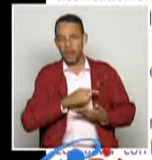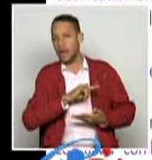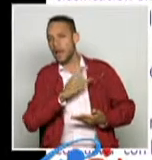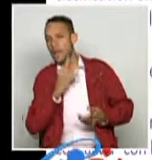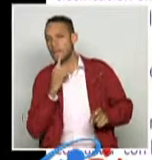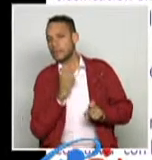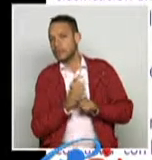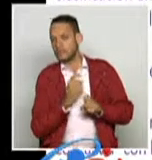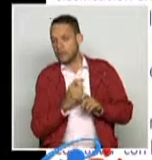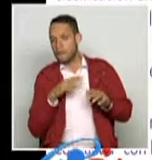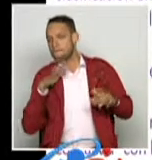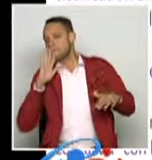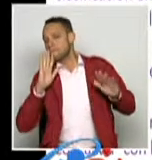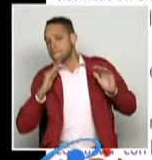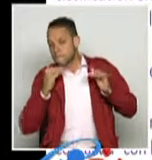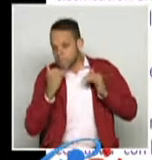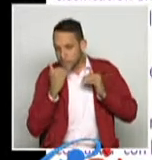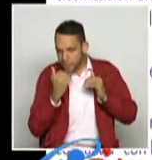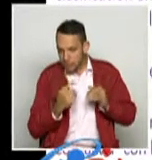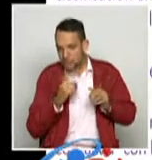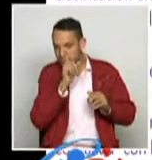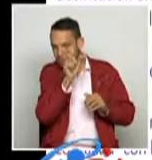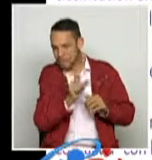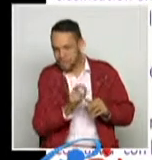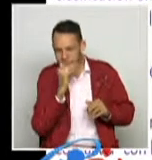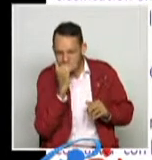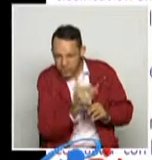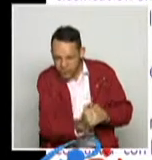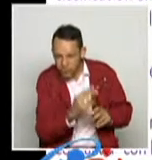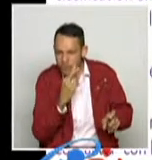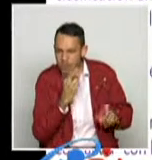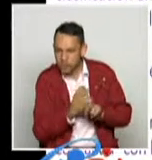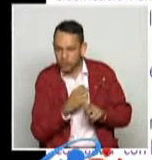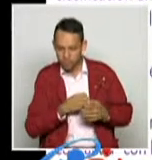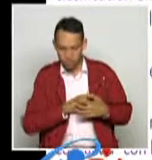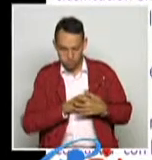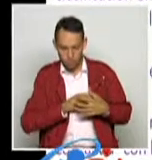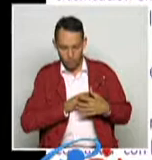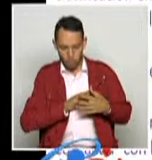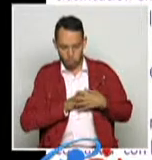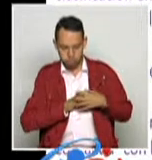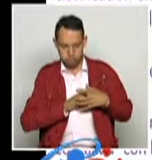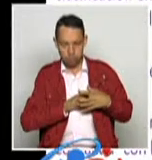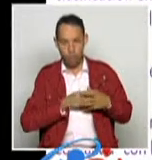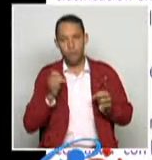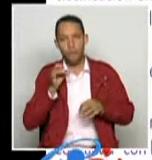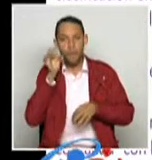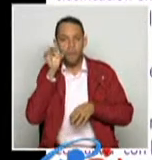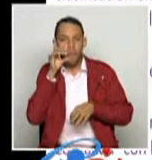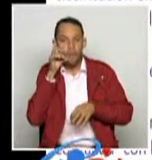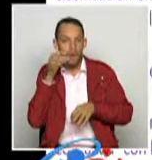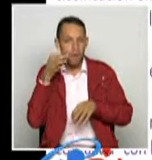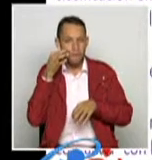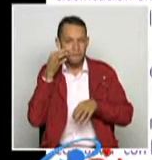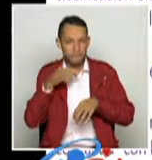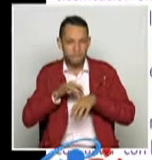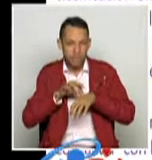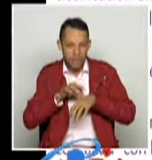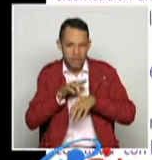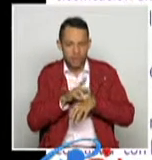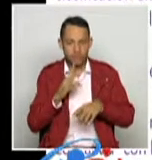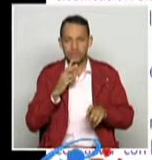doctor sospecha y si el niño tiene un soplo o efectivamente tiene la coloración morada de la piel, se le debe pedir una valoración